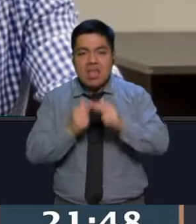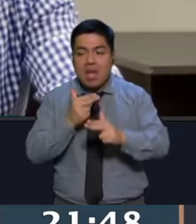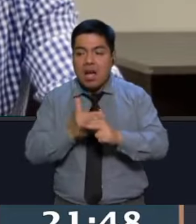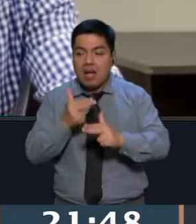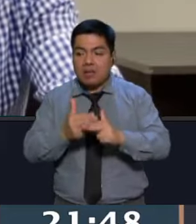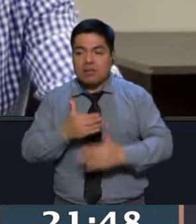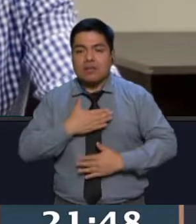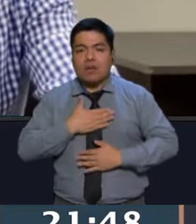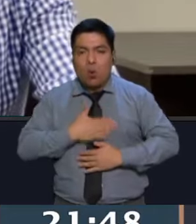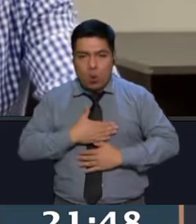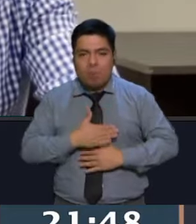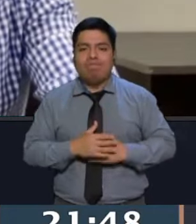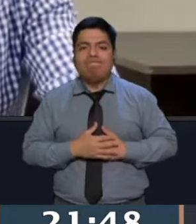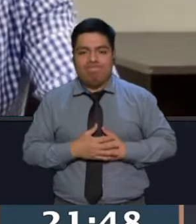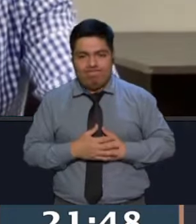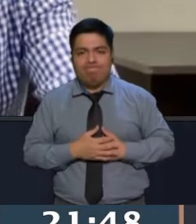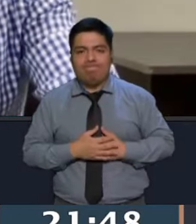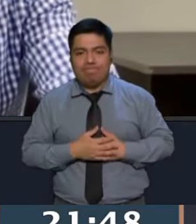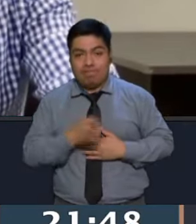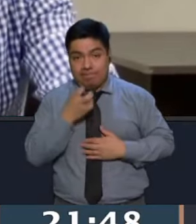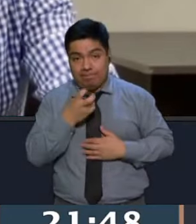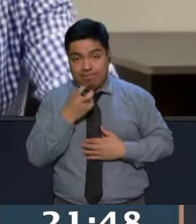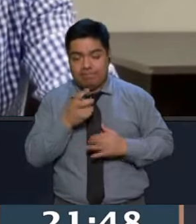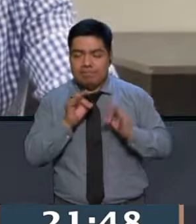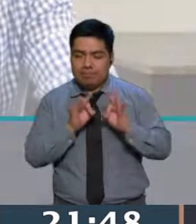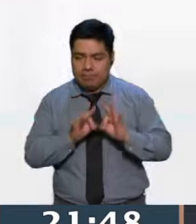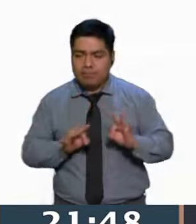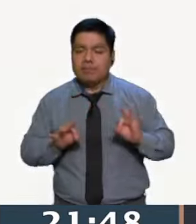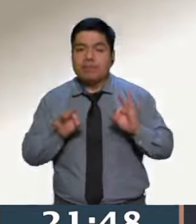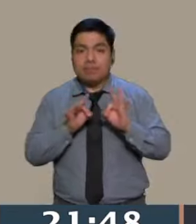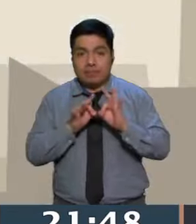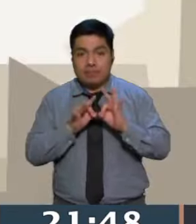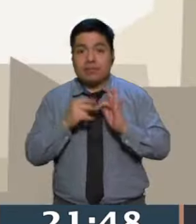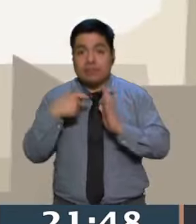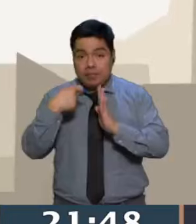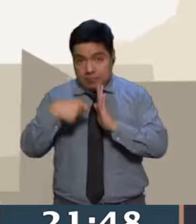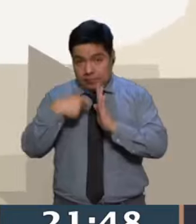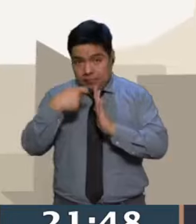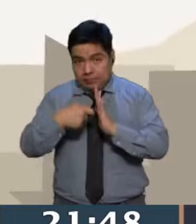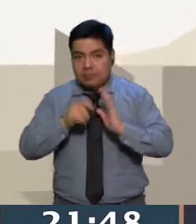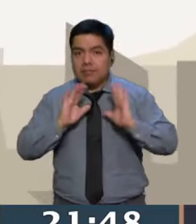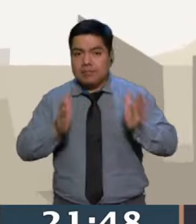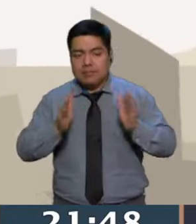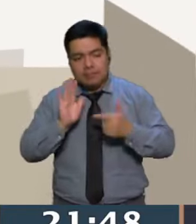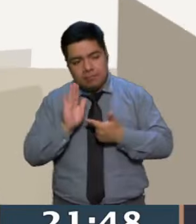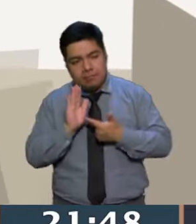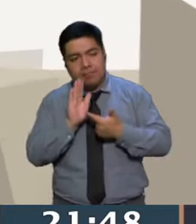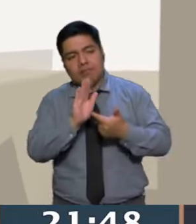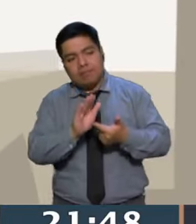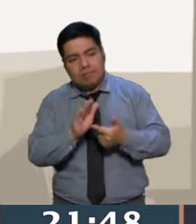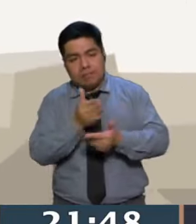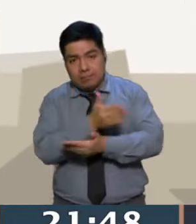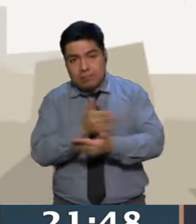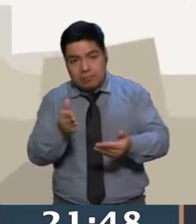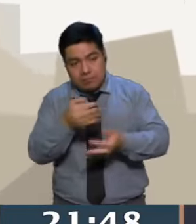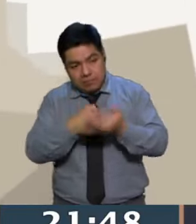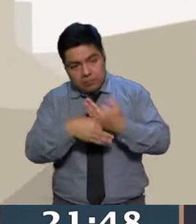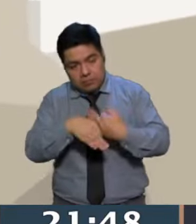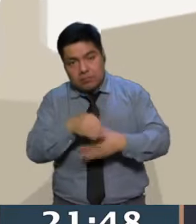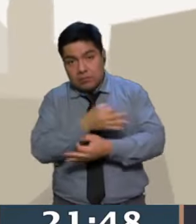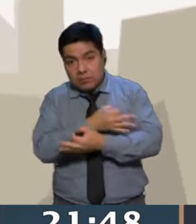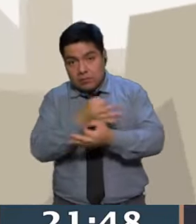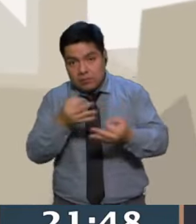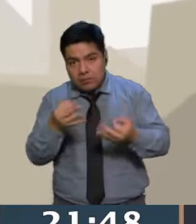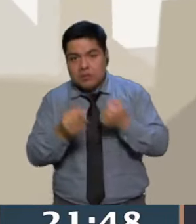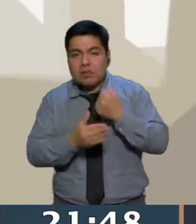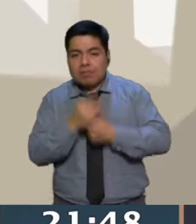se haga justicia. Así es importante además que este video ya haya salido a la luz